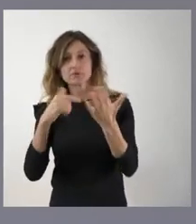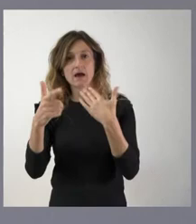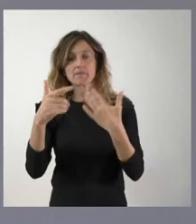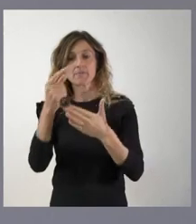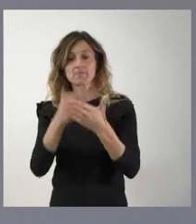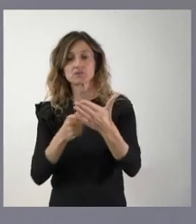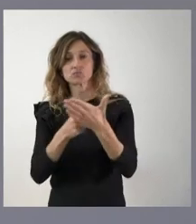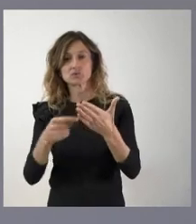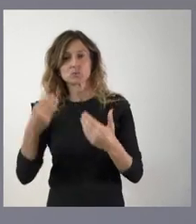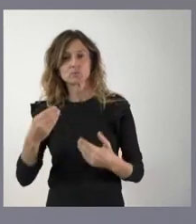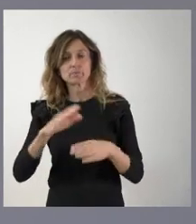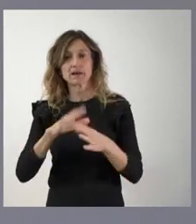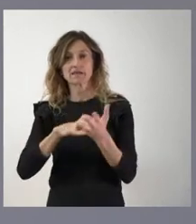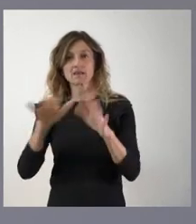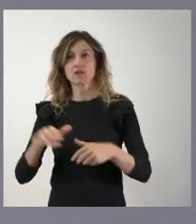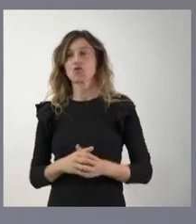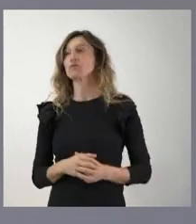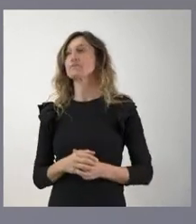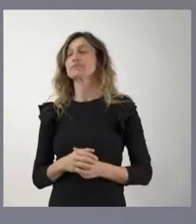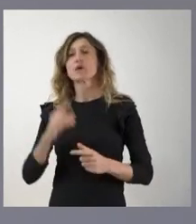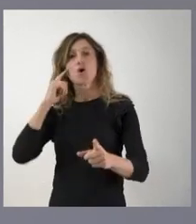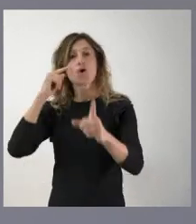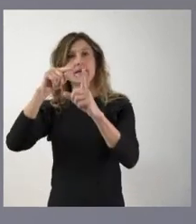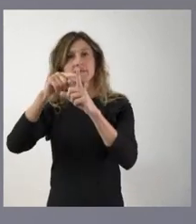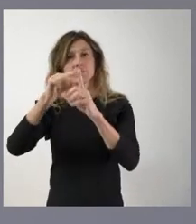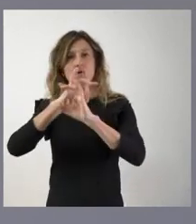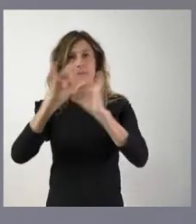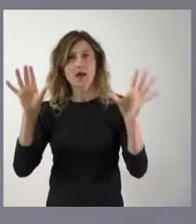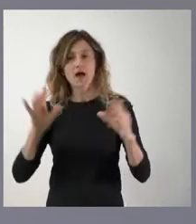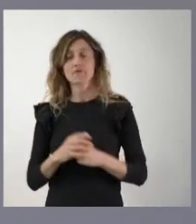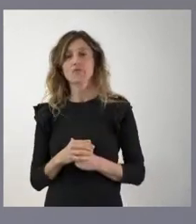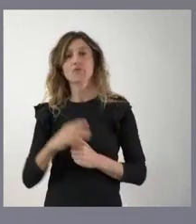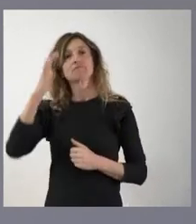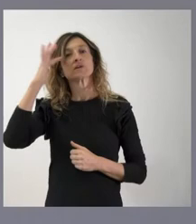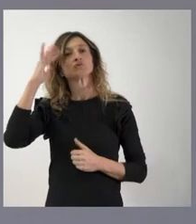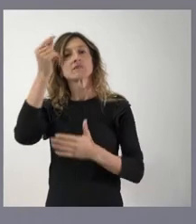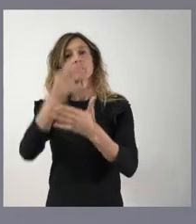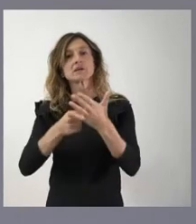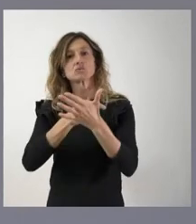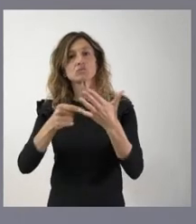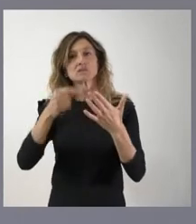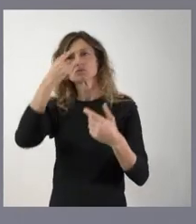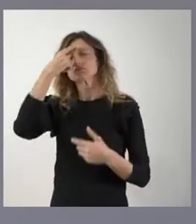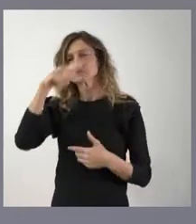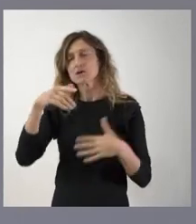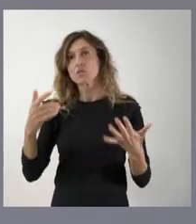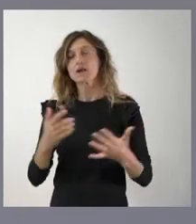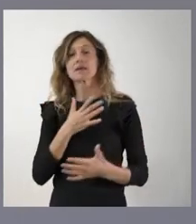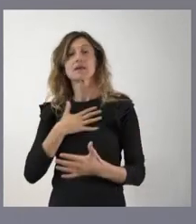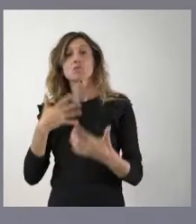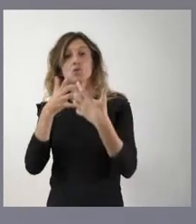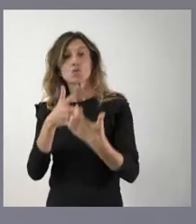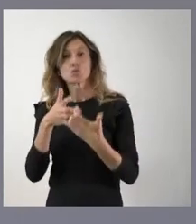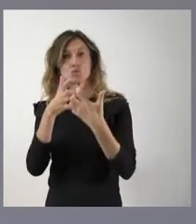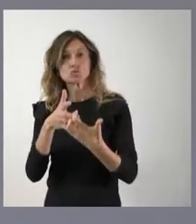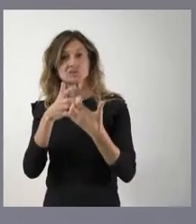para Castilla y león tenemos claro los objetivos tenemos claro Cuáles son la filosofía de este presupuesto que es luchar en este